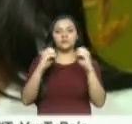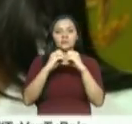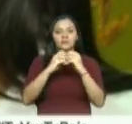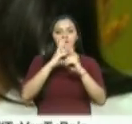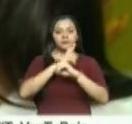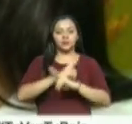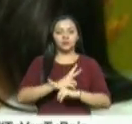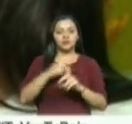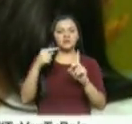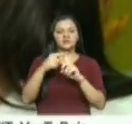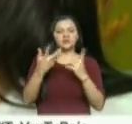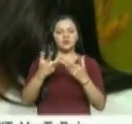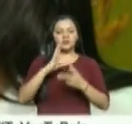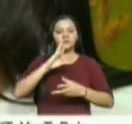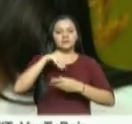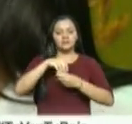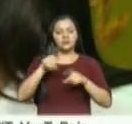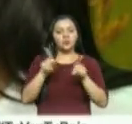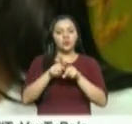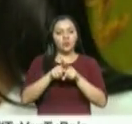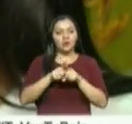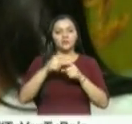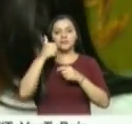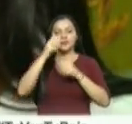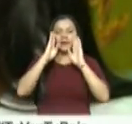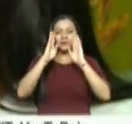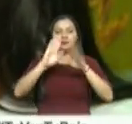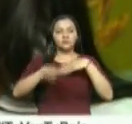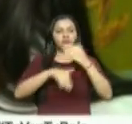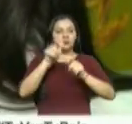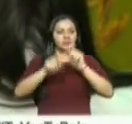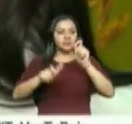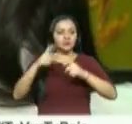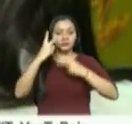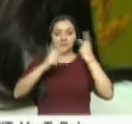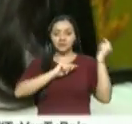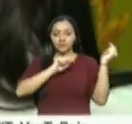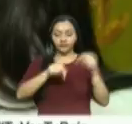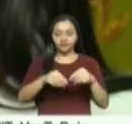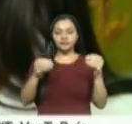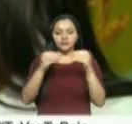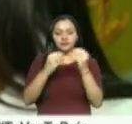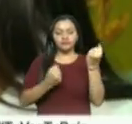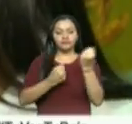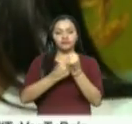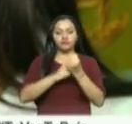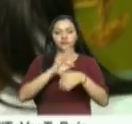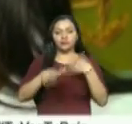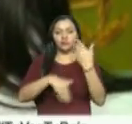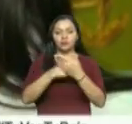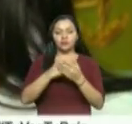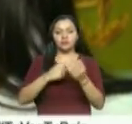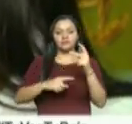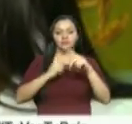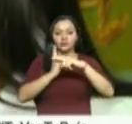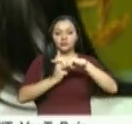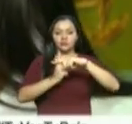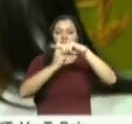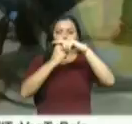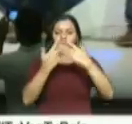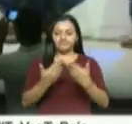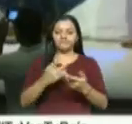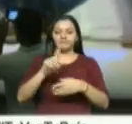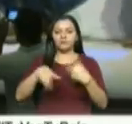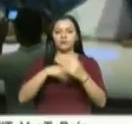protegida, asimismo darle una buena atención al visitante y aportar de esta manera un granito de arena para nuestro